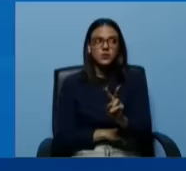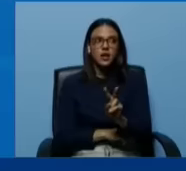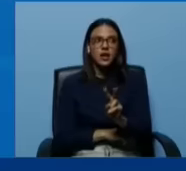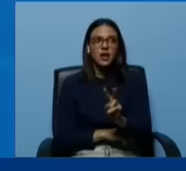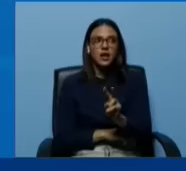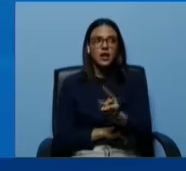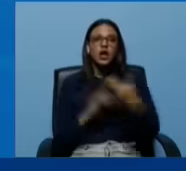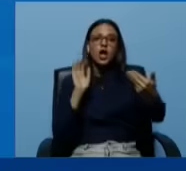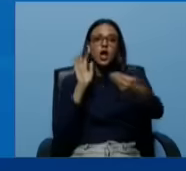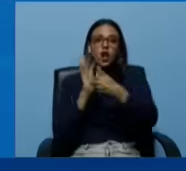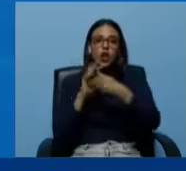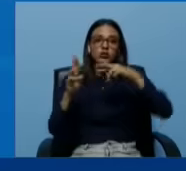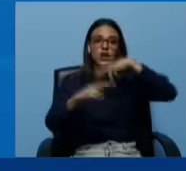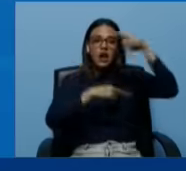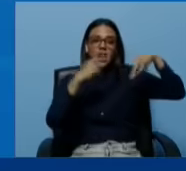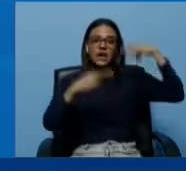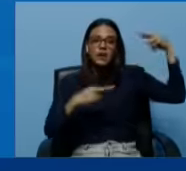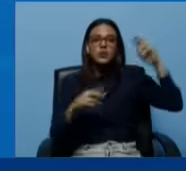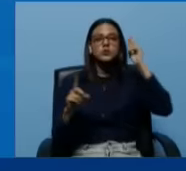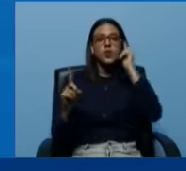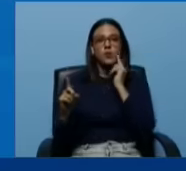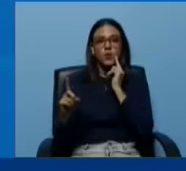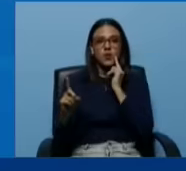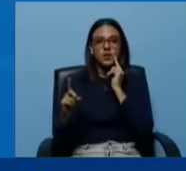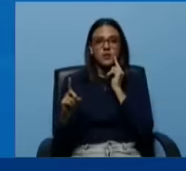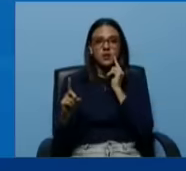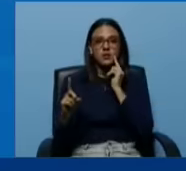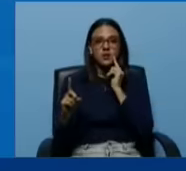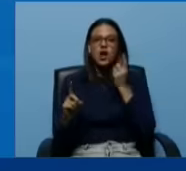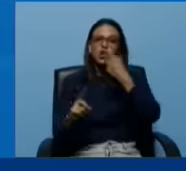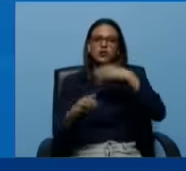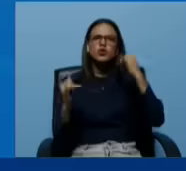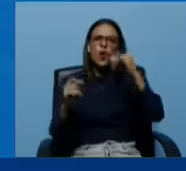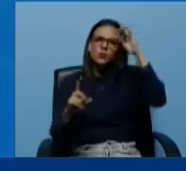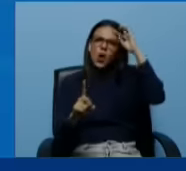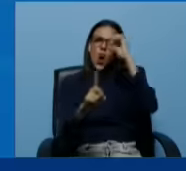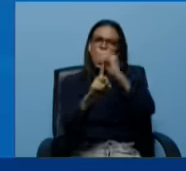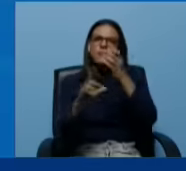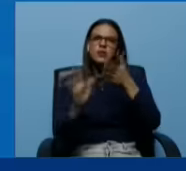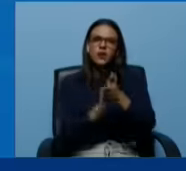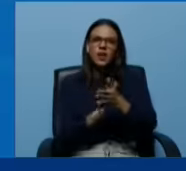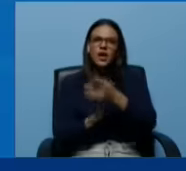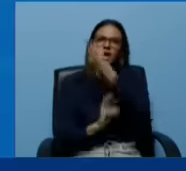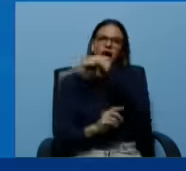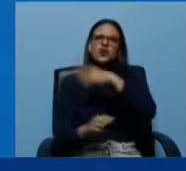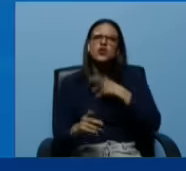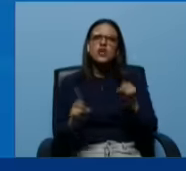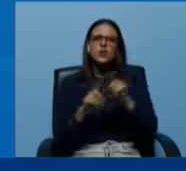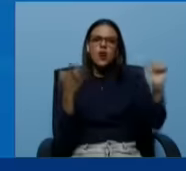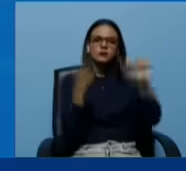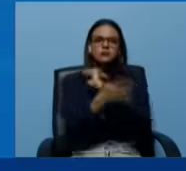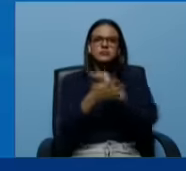contra la revolución bolivariana hay objetivos. Un objetivo es destruir la CELAC.